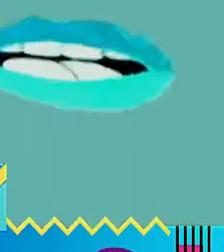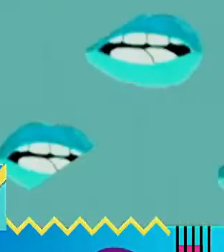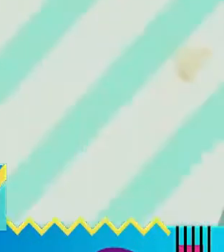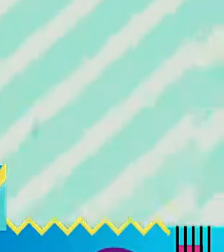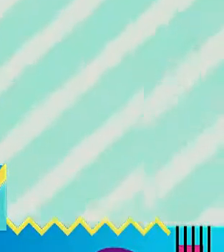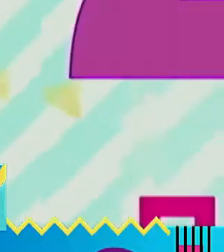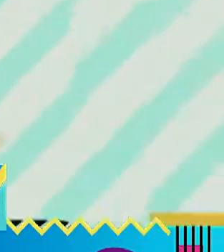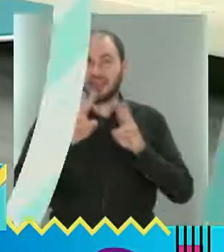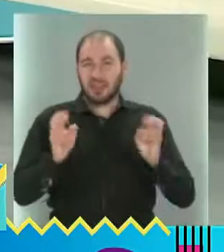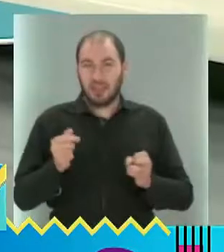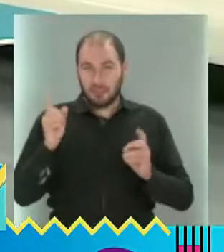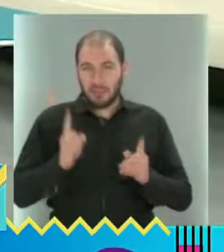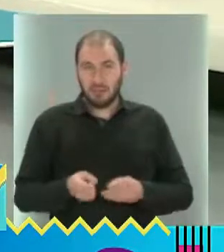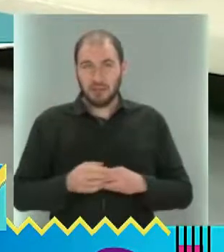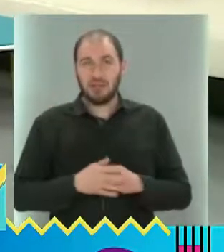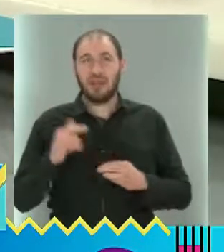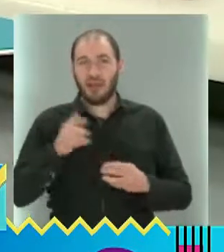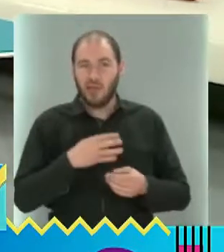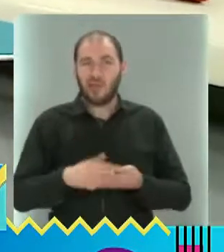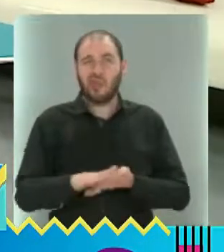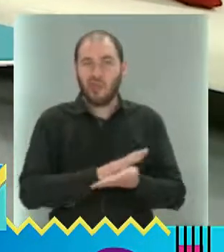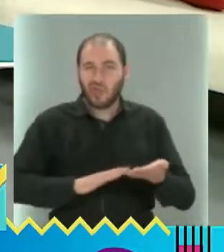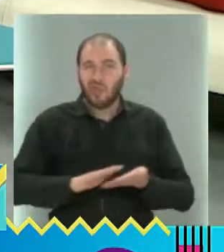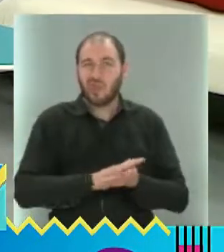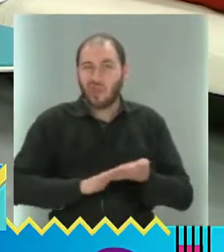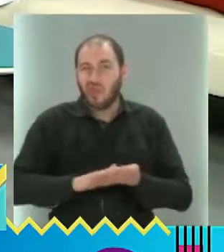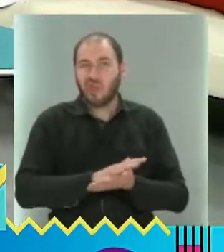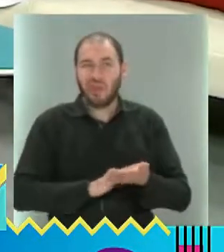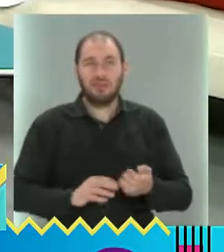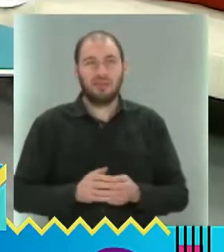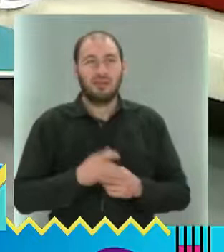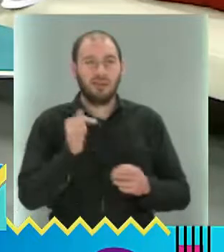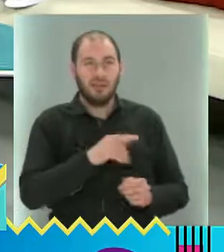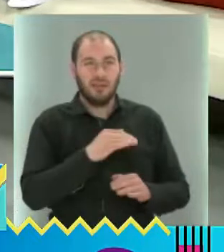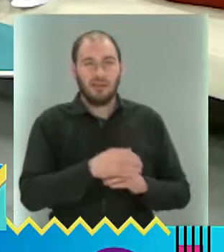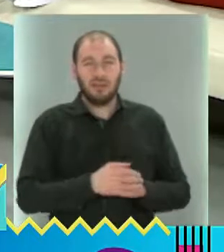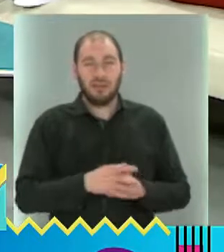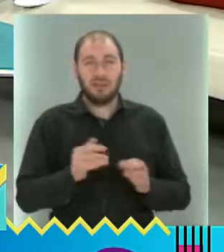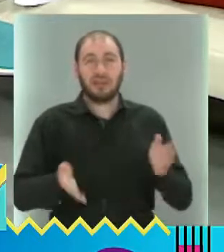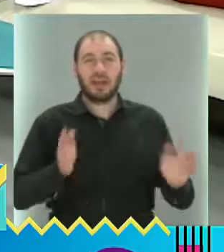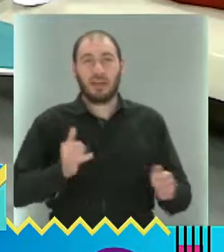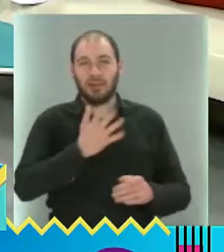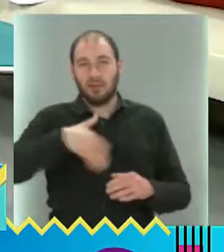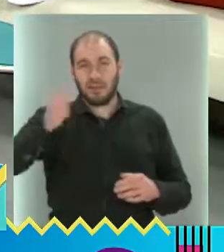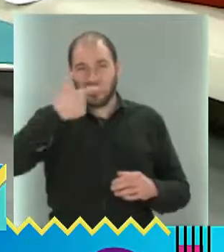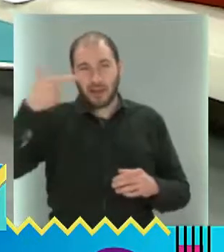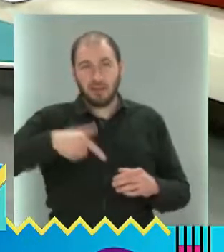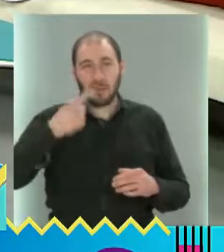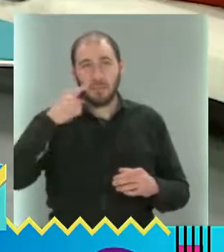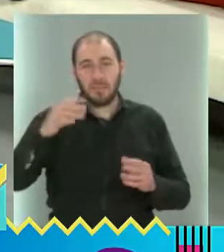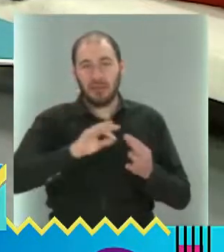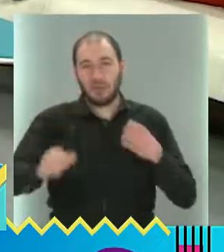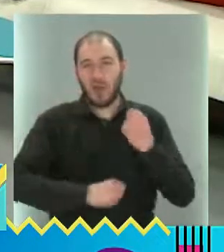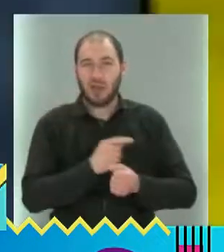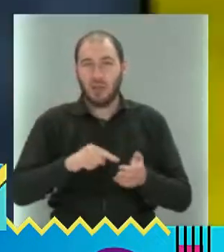tema también porque obviamente estaba dando vueltas. Bueno poder... Y esto de decir que mandamos un camión con nafta a 1000 kilómetros hasta Buenos